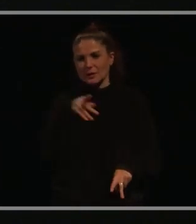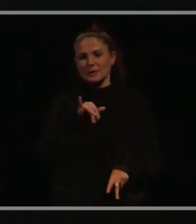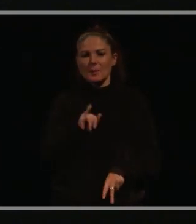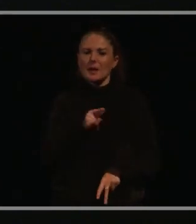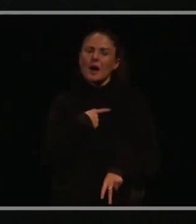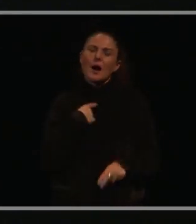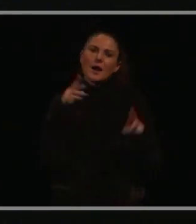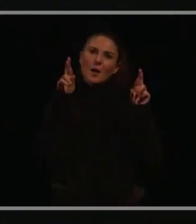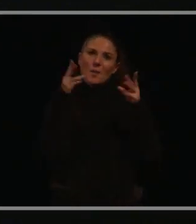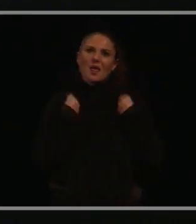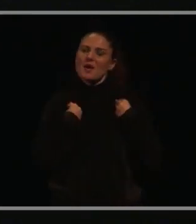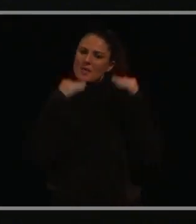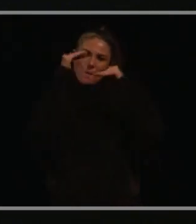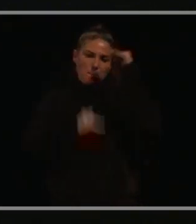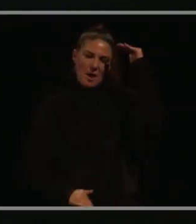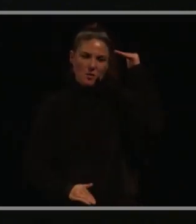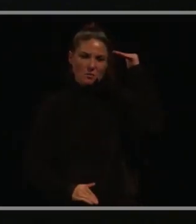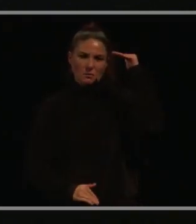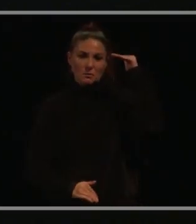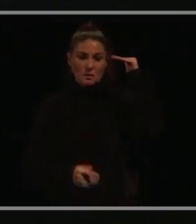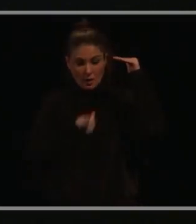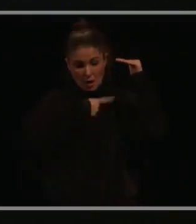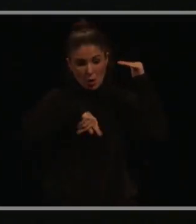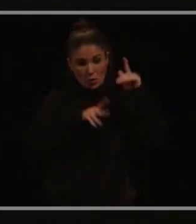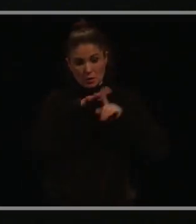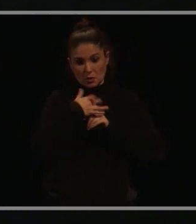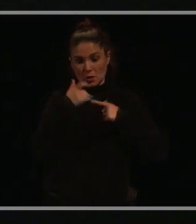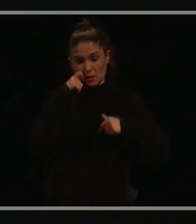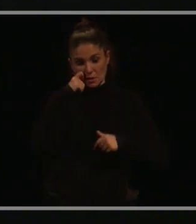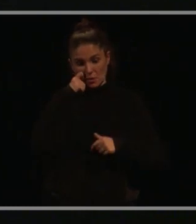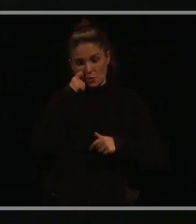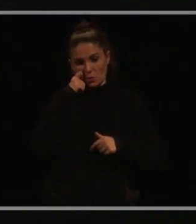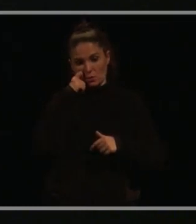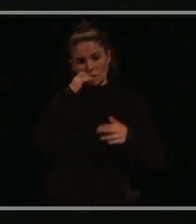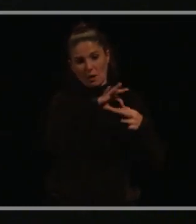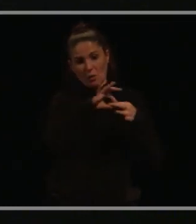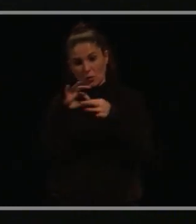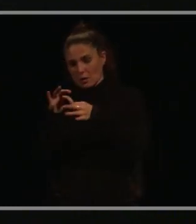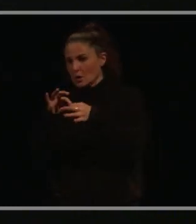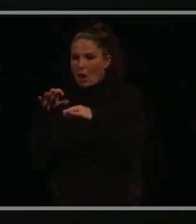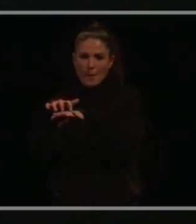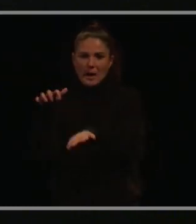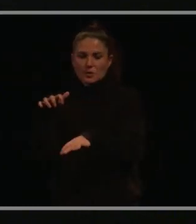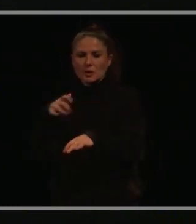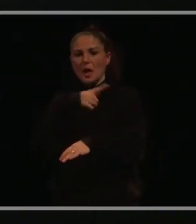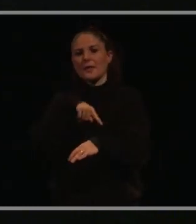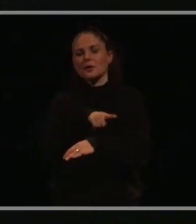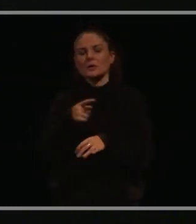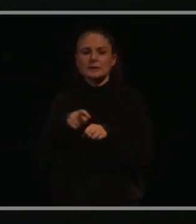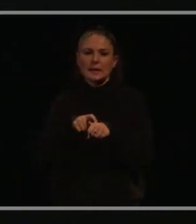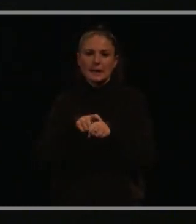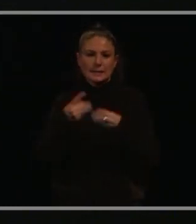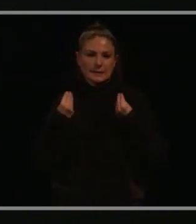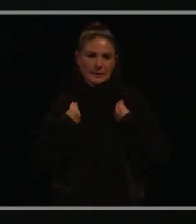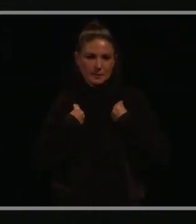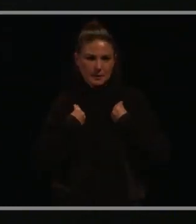menor esperanza de vida. Y es que nuestro estado de salud va a depender en una gran medida de nuestras condiciones de